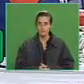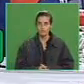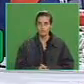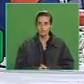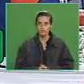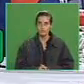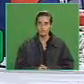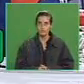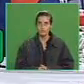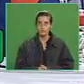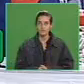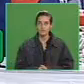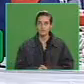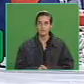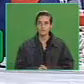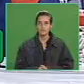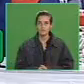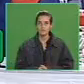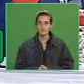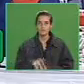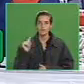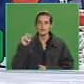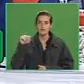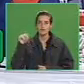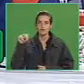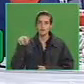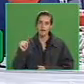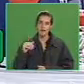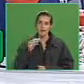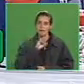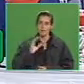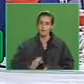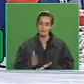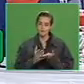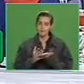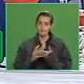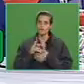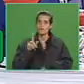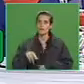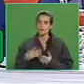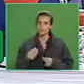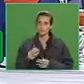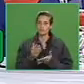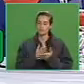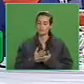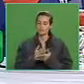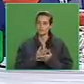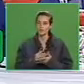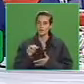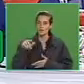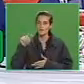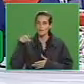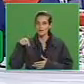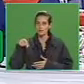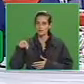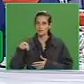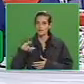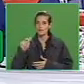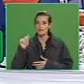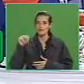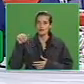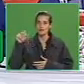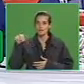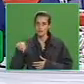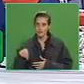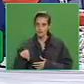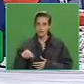Rodolfo Sanz, el Lenin del Caribe, ¿no? Estudioso también del marxismo, del